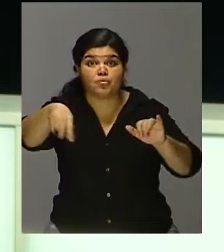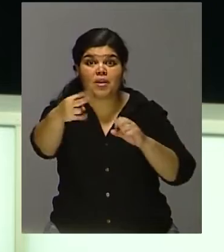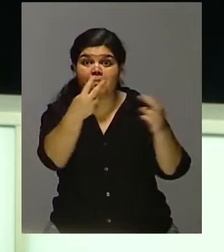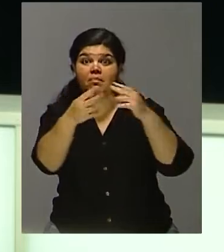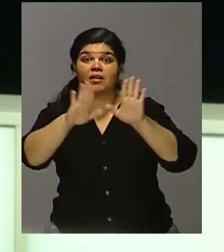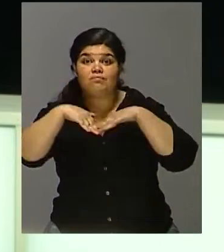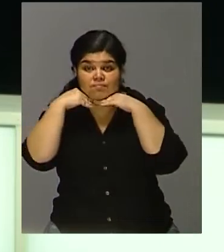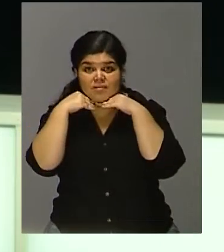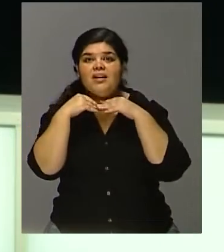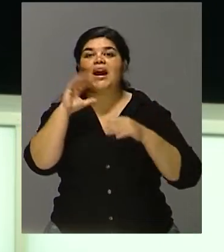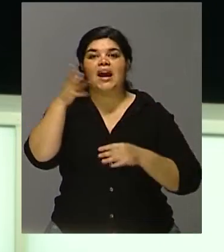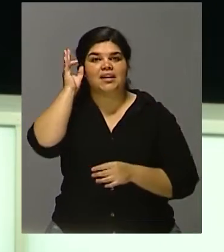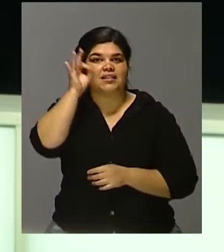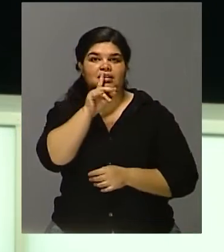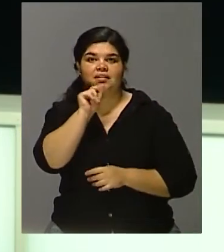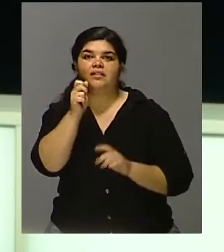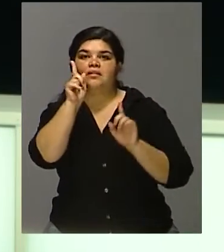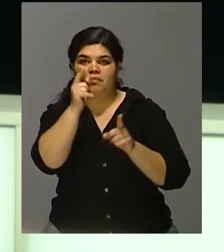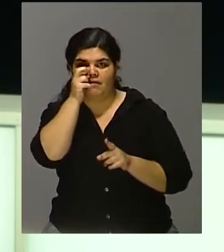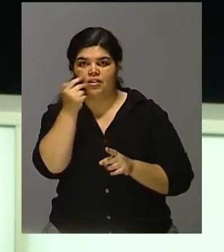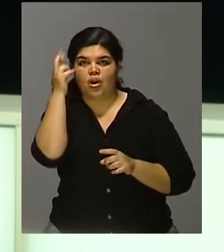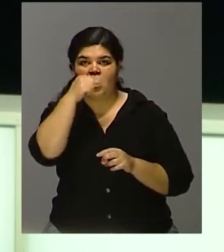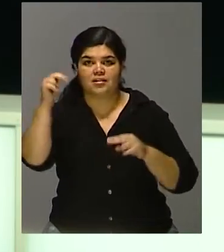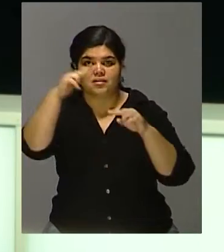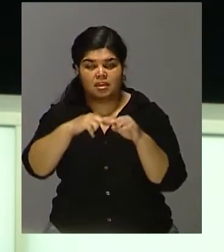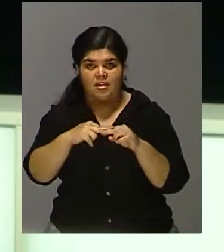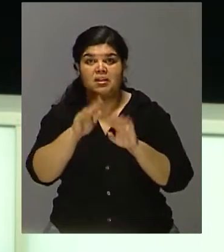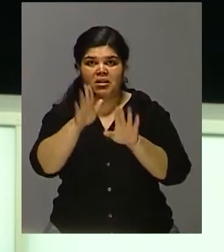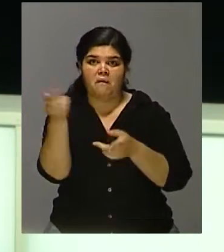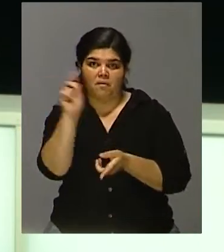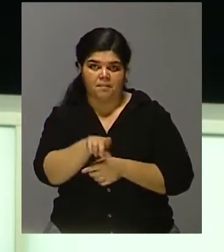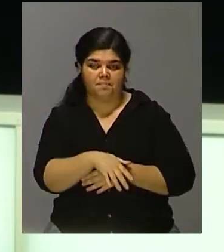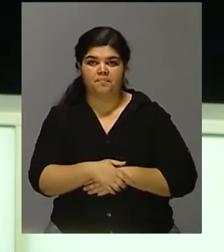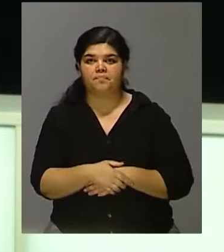otro lado. Estamos en el 30 de la TDA 22 de Supercanal HD. Ya regresamos.